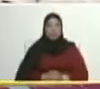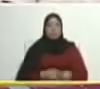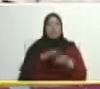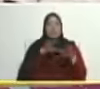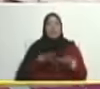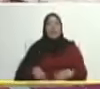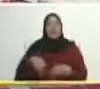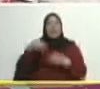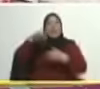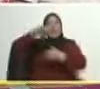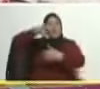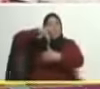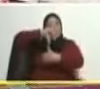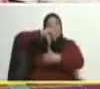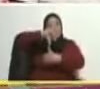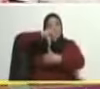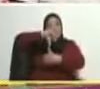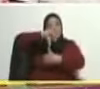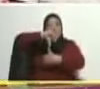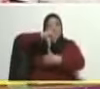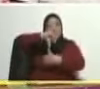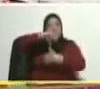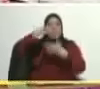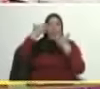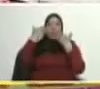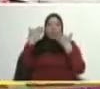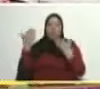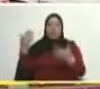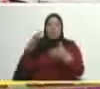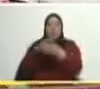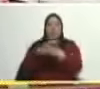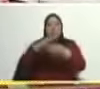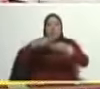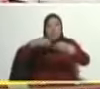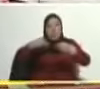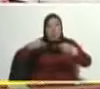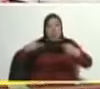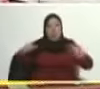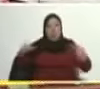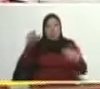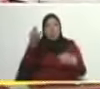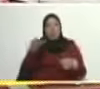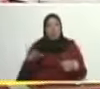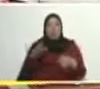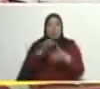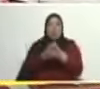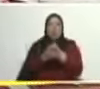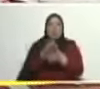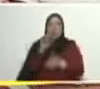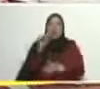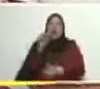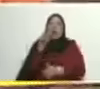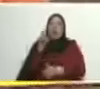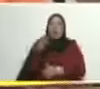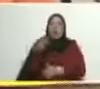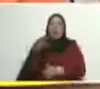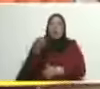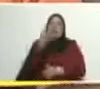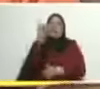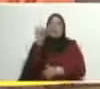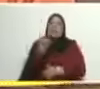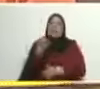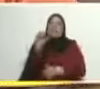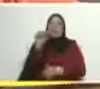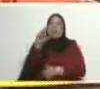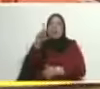Centroamérica, desde la tierra de Benjamín Celedón, de Augusto César Sandino, de